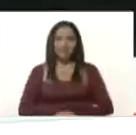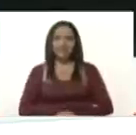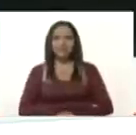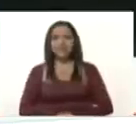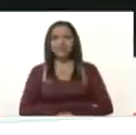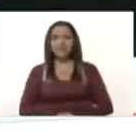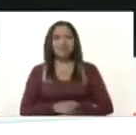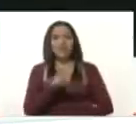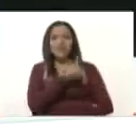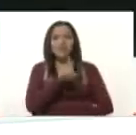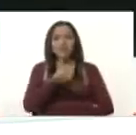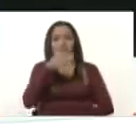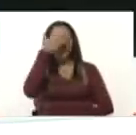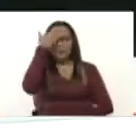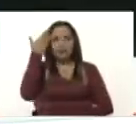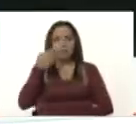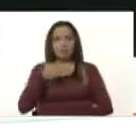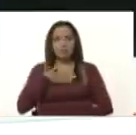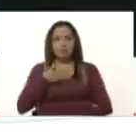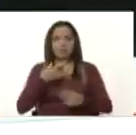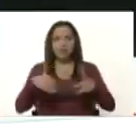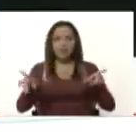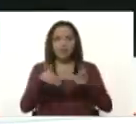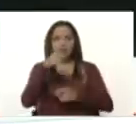No se les vaya a olvidar mi cumpleaños.